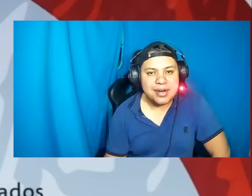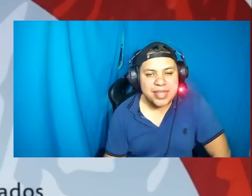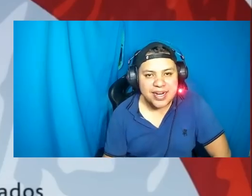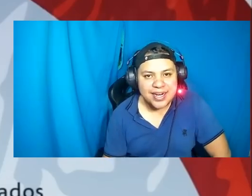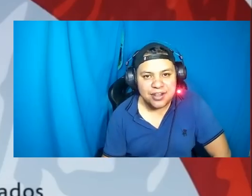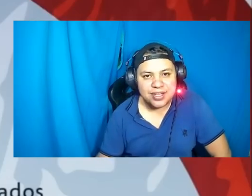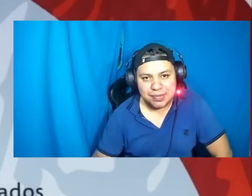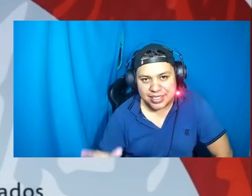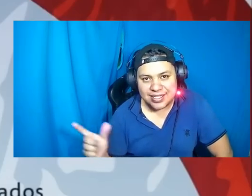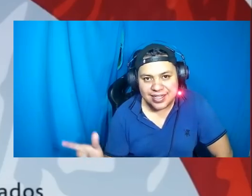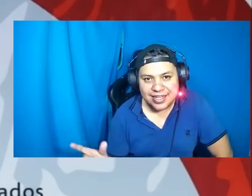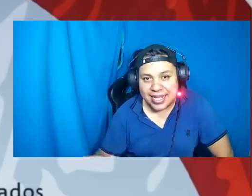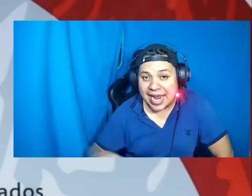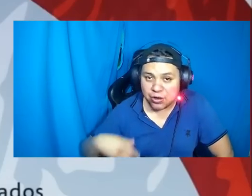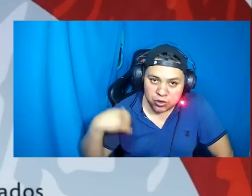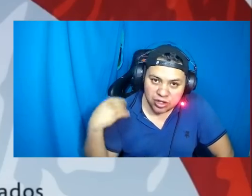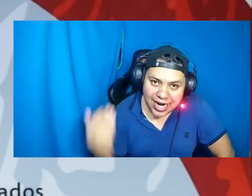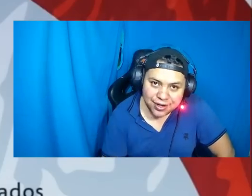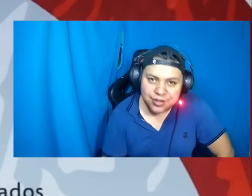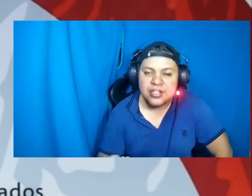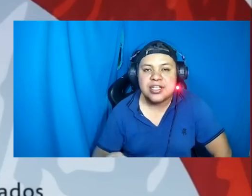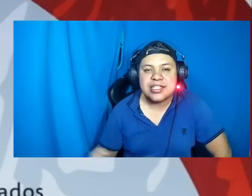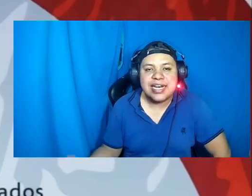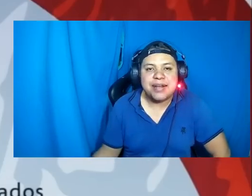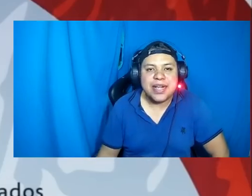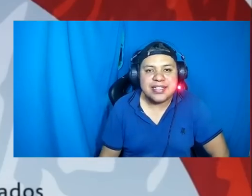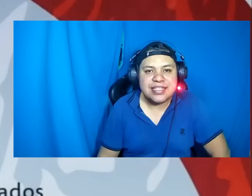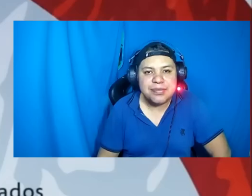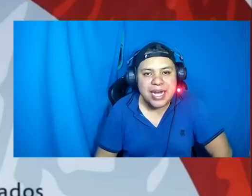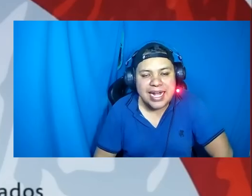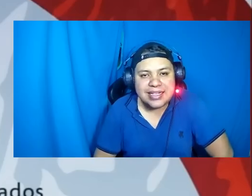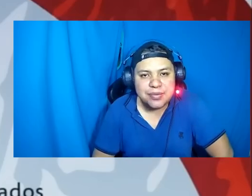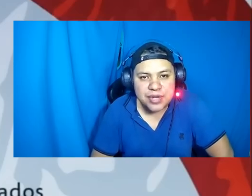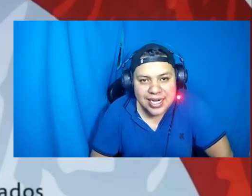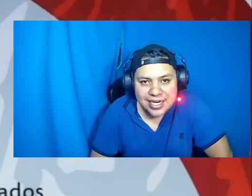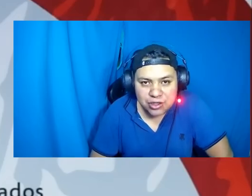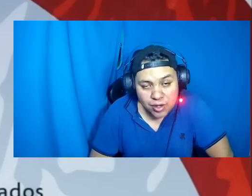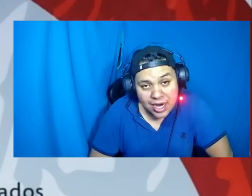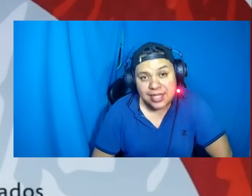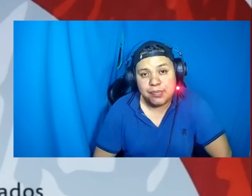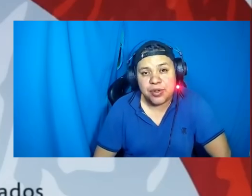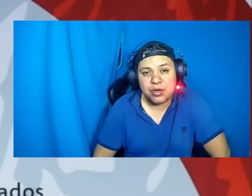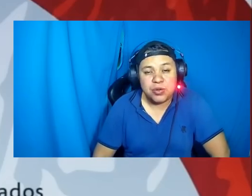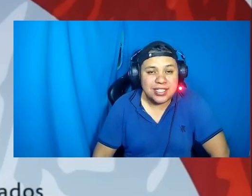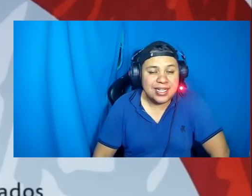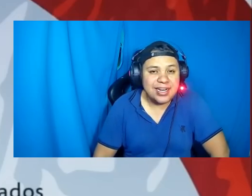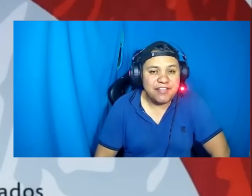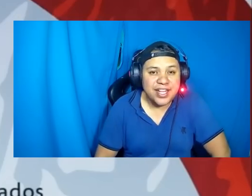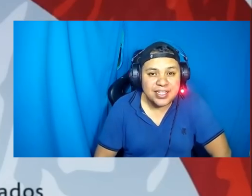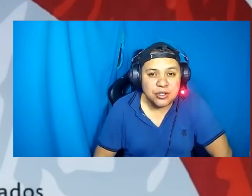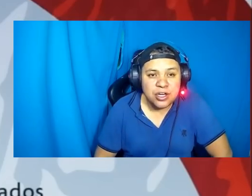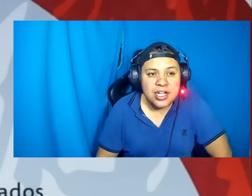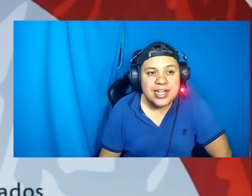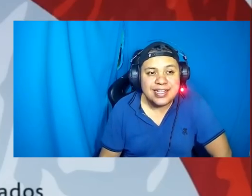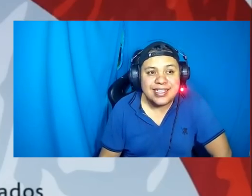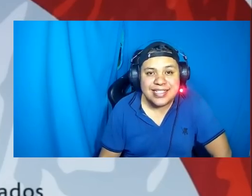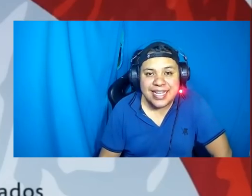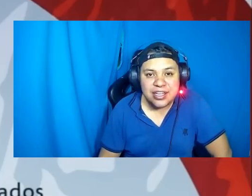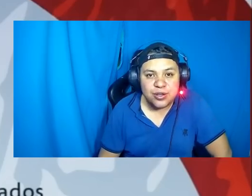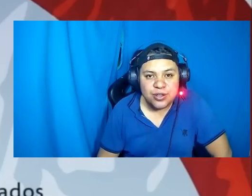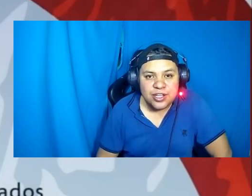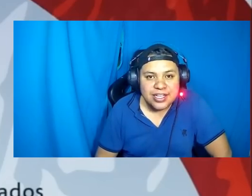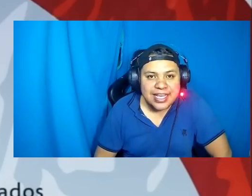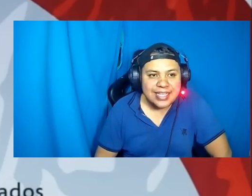de la mañanera donde el presidente, al contrario, se le va encima al Tribunal Electoral del Poder Judicial de la Federación